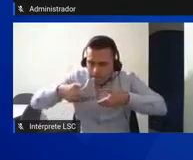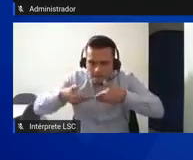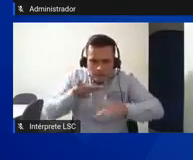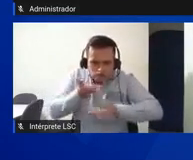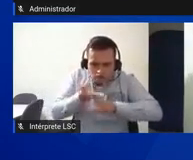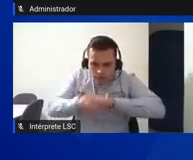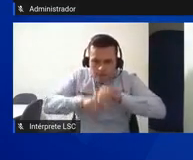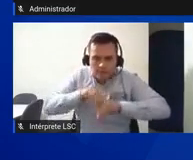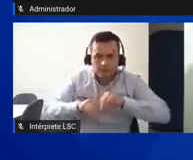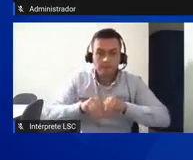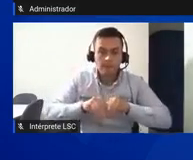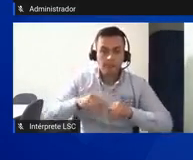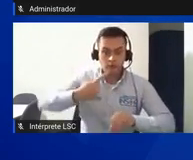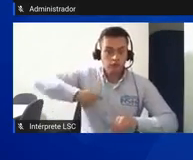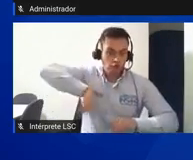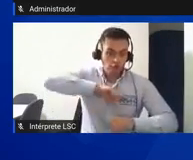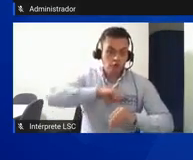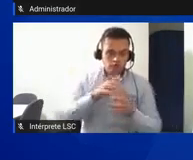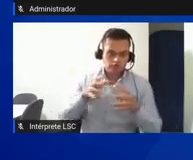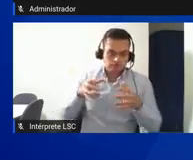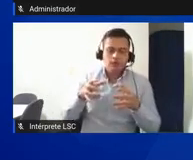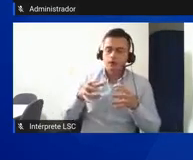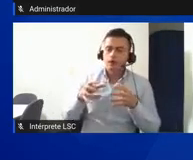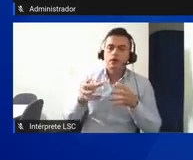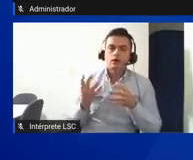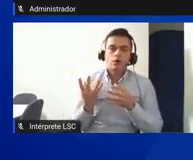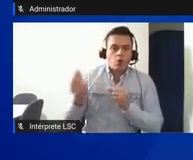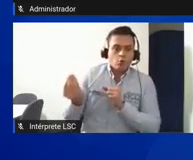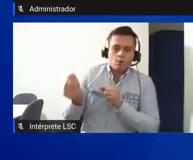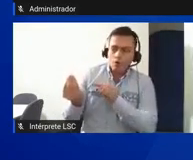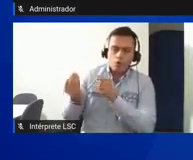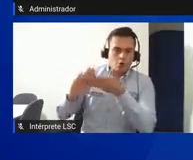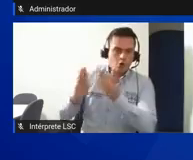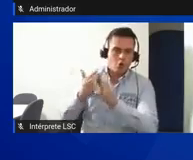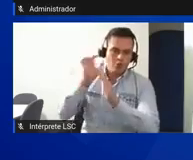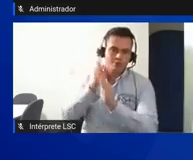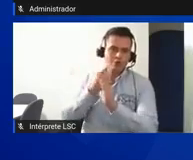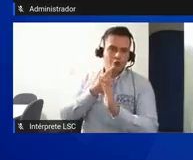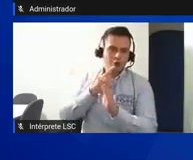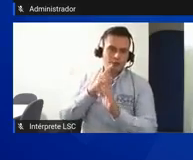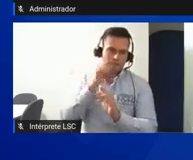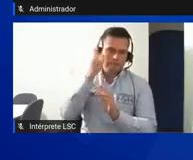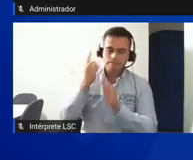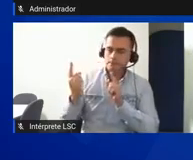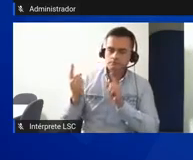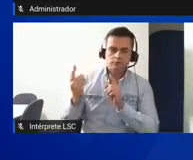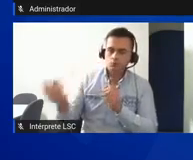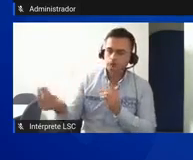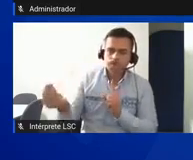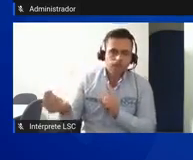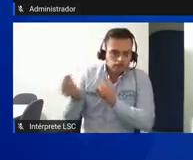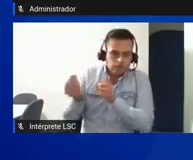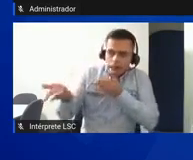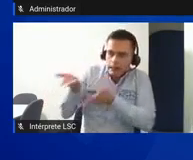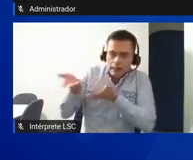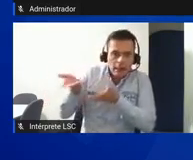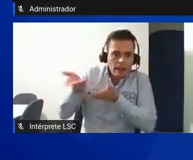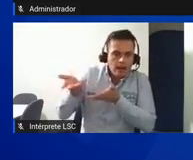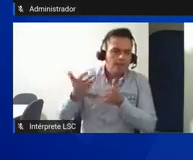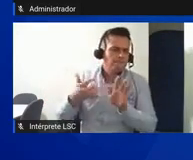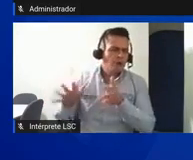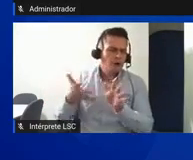nos encontramos con el primer grupo de comunidades sordos, pues eran unos pocos, eran como unas